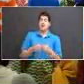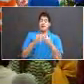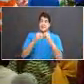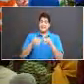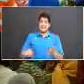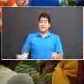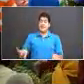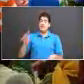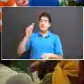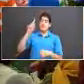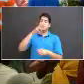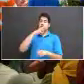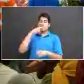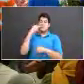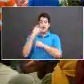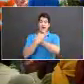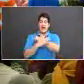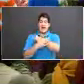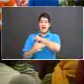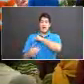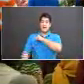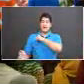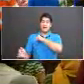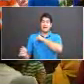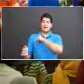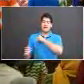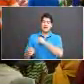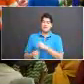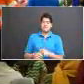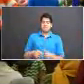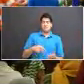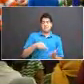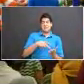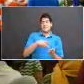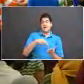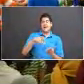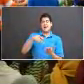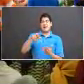amor. Sin tu sangre